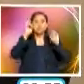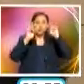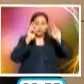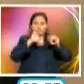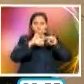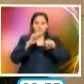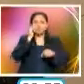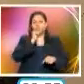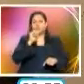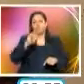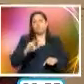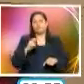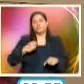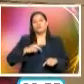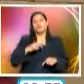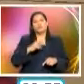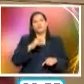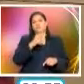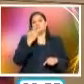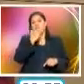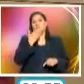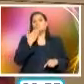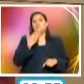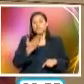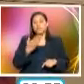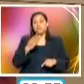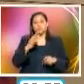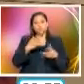como siempre, pues enriquecedora y bueno, pues una